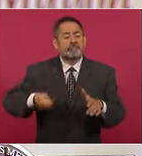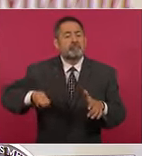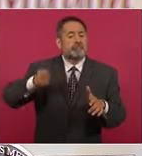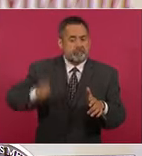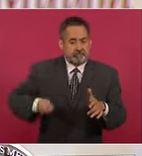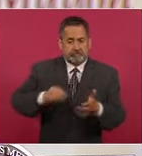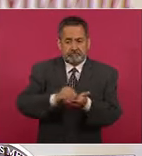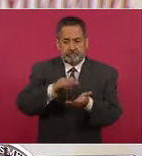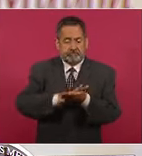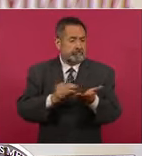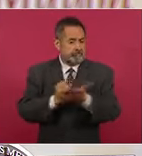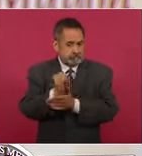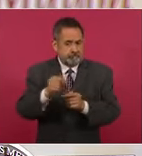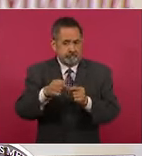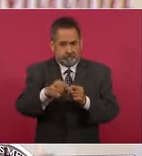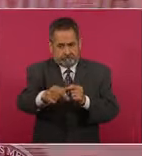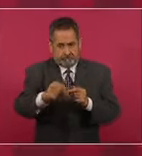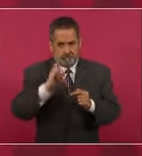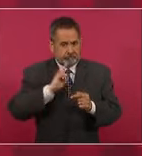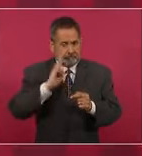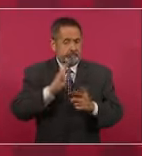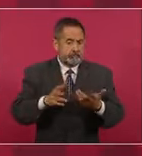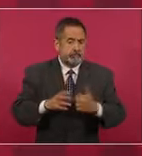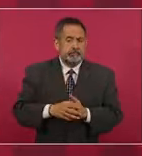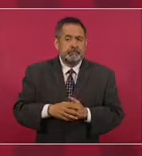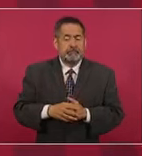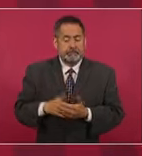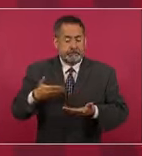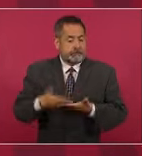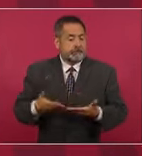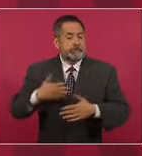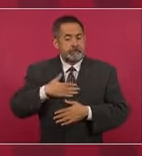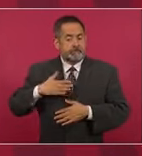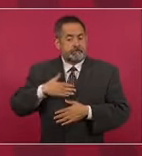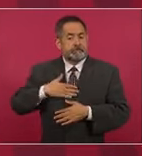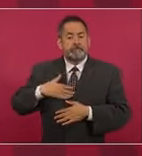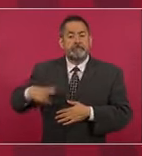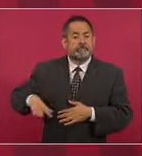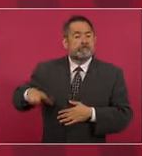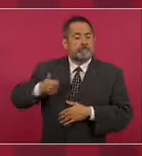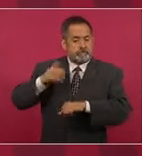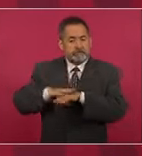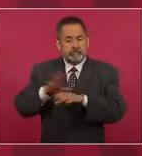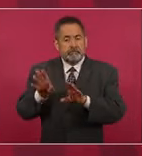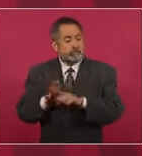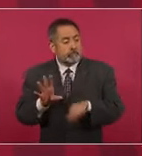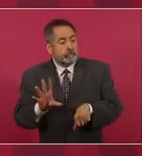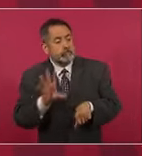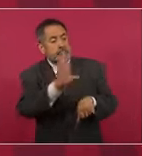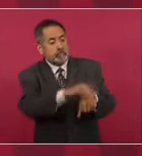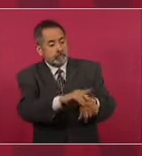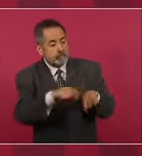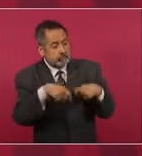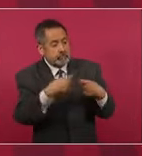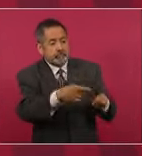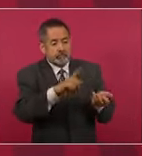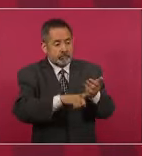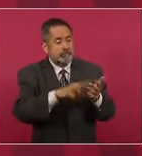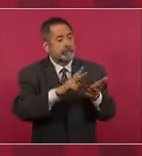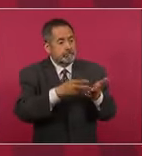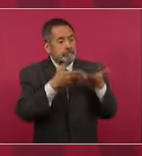que sostiene de que en esta administración se le otorgó nuevamente el permiso para funcionamiento,